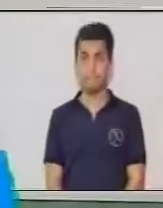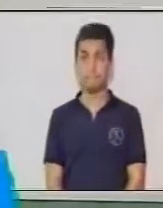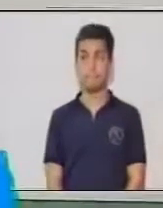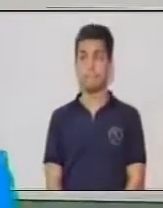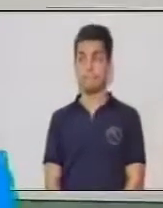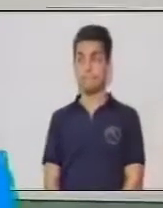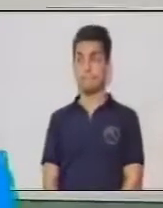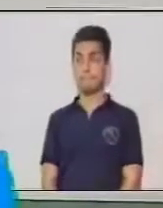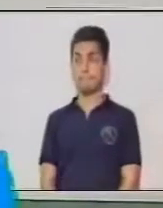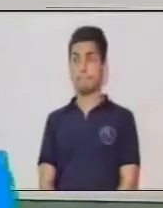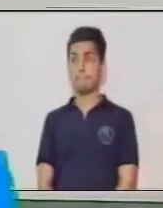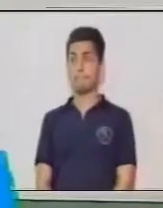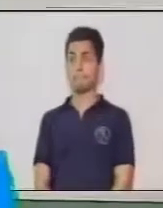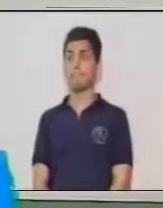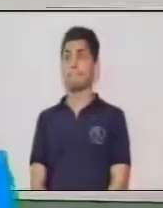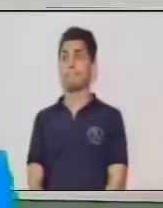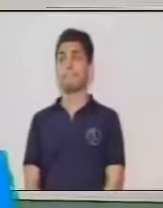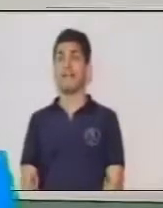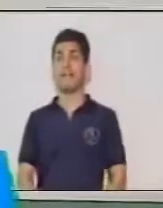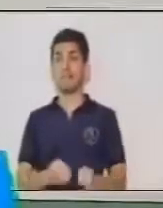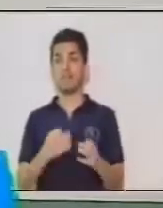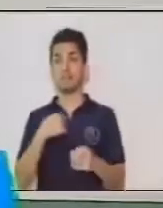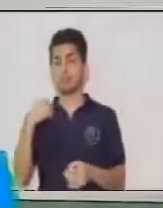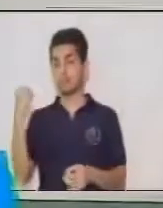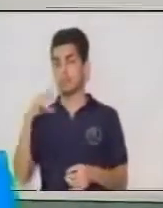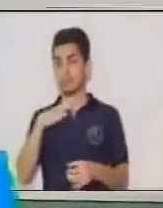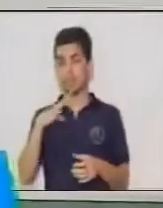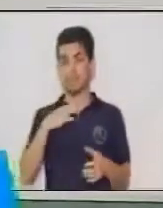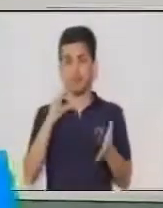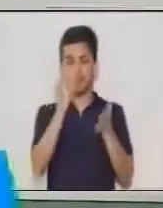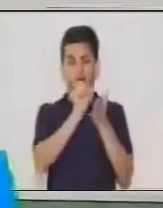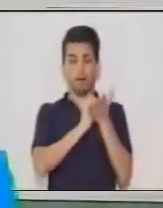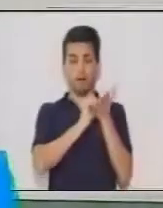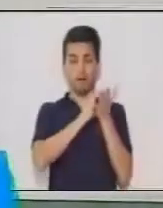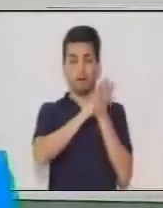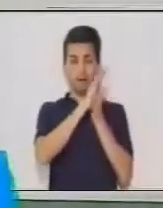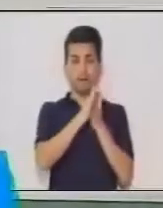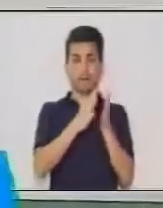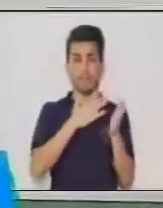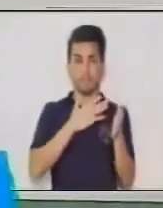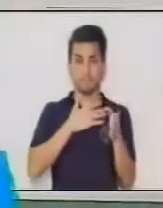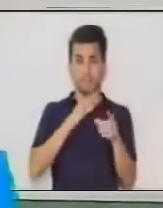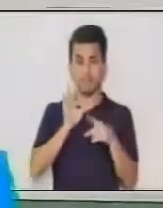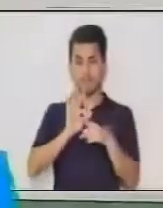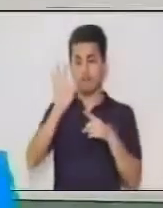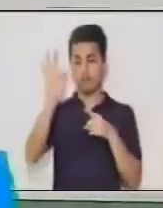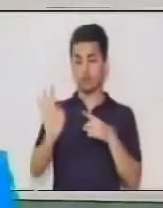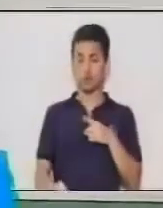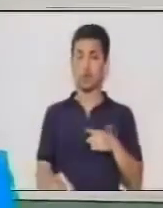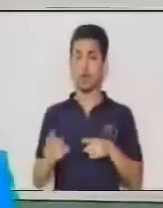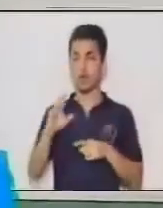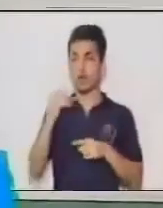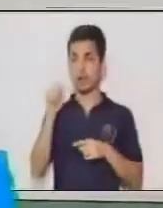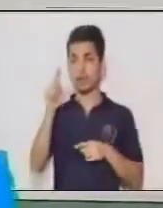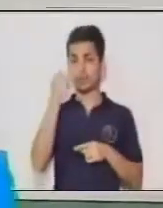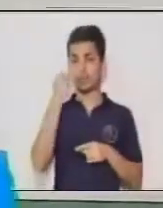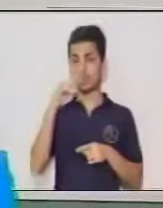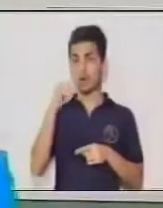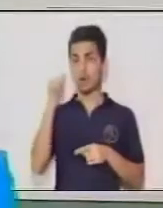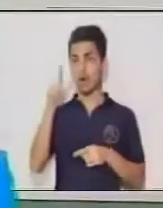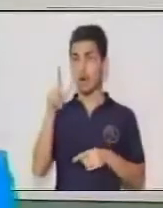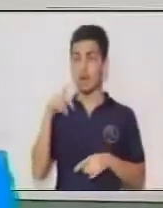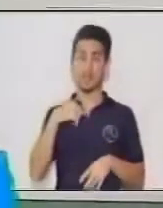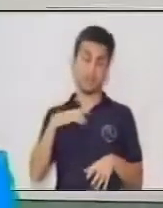Y entonces ahí tenemos ya la gráfica de nuestra función racional. Y vamos al último